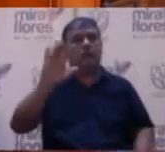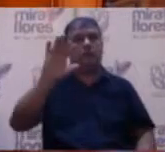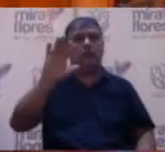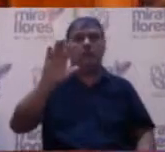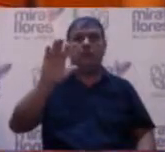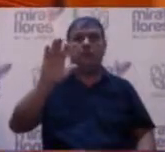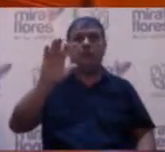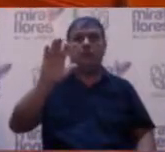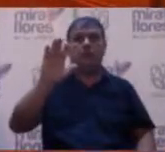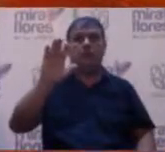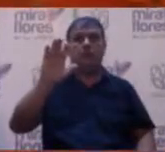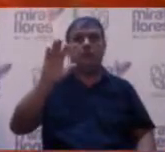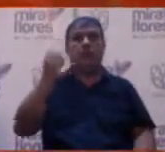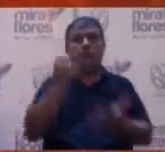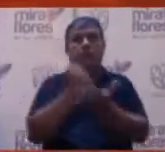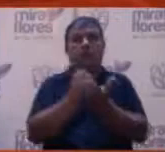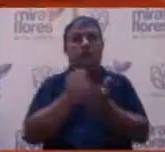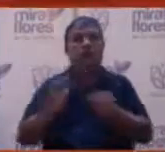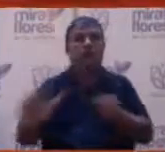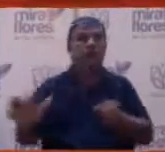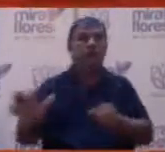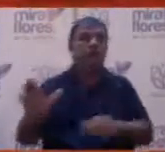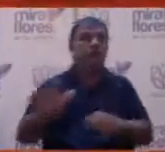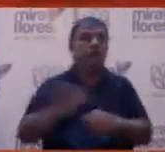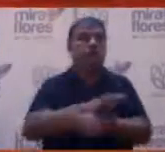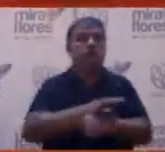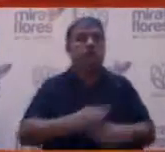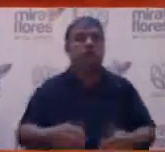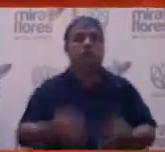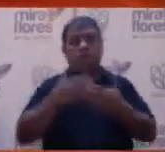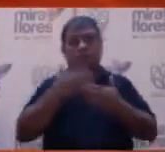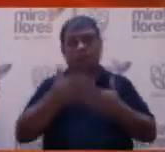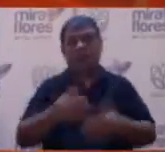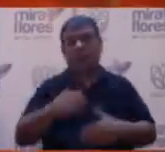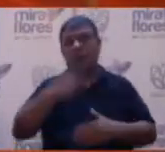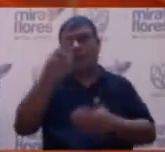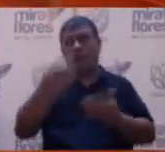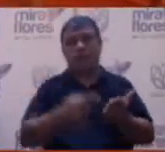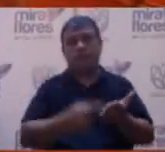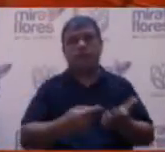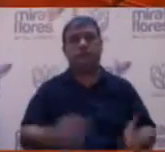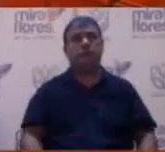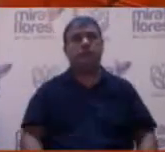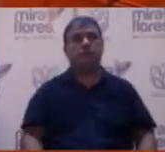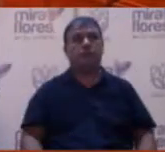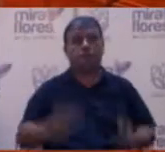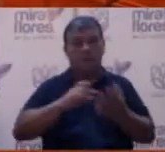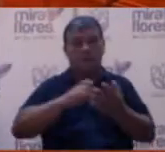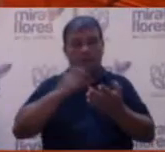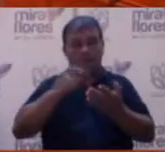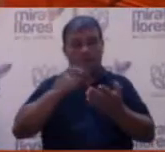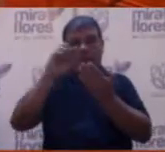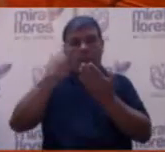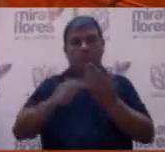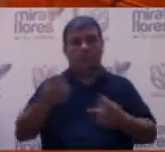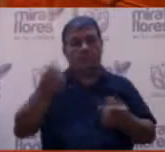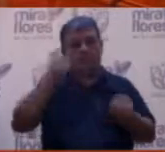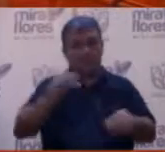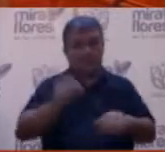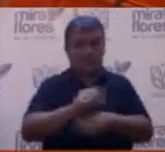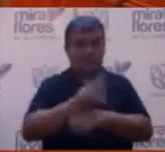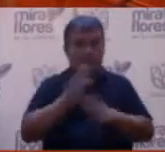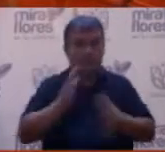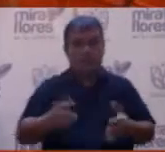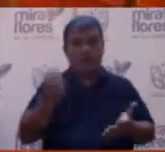conformidad. Se ha aprobado por unanimidad. Muchas gracias. Vamos al siguiente punto. Proyecto de acuerdo de Consejo que aprueba